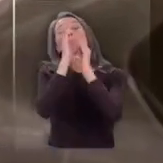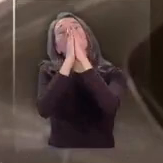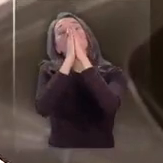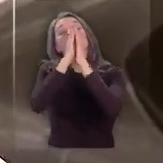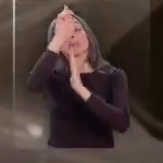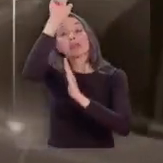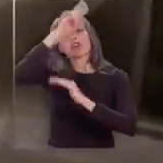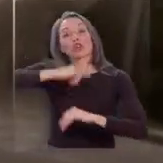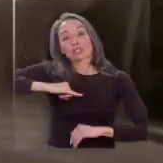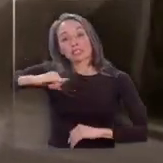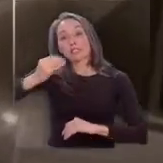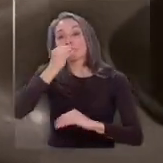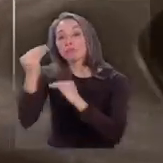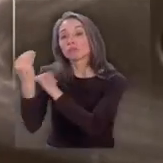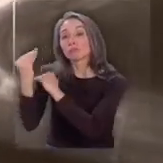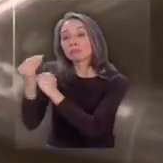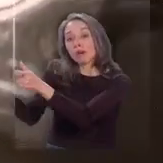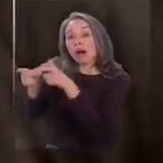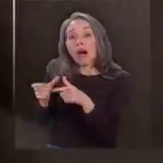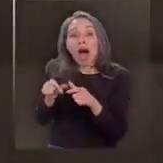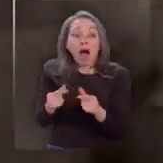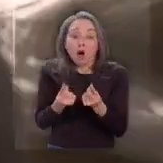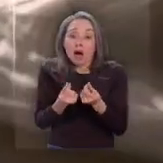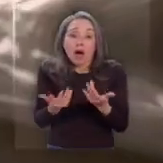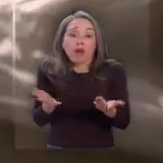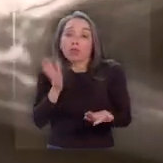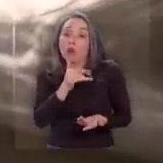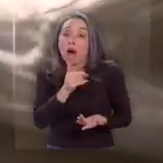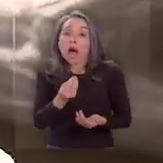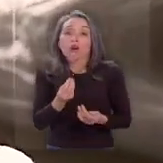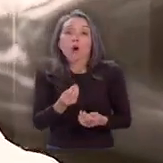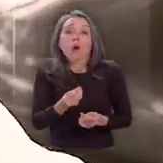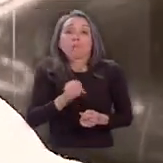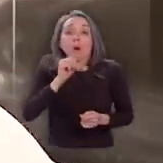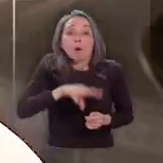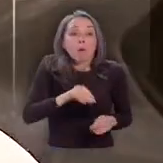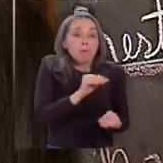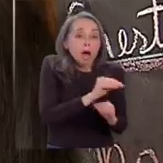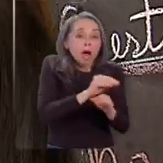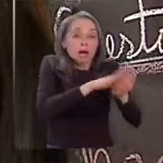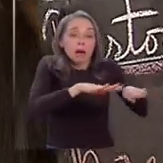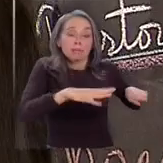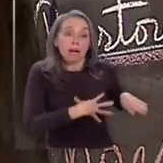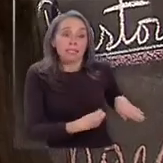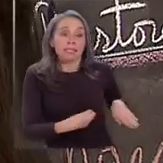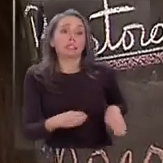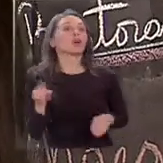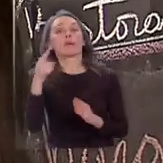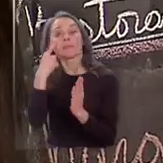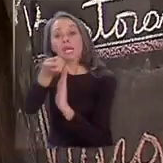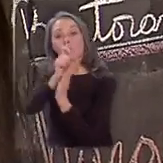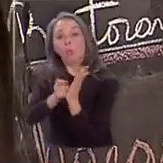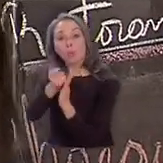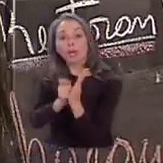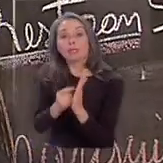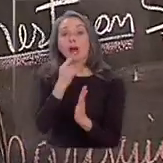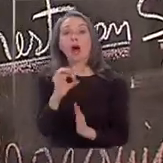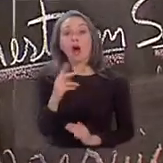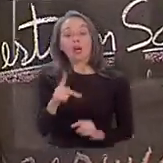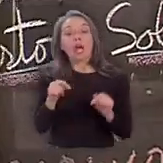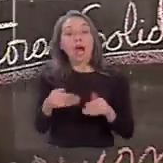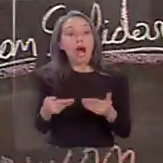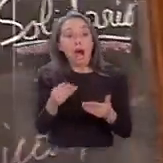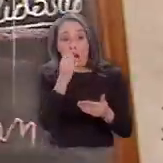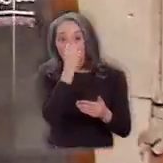siga esto, pues, porque de verdad no tenemos ahorita para solventar las cosas de nuestros hijos. cuando tú sacas tus cuentas y te dices, ya, ok, con esto por